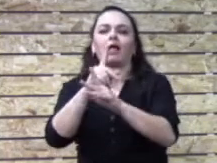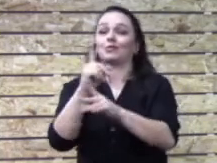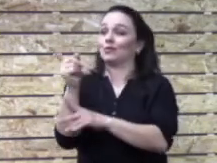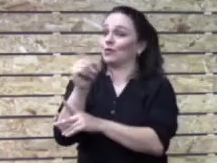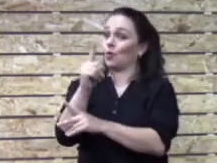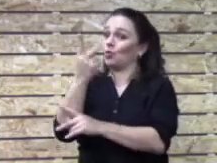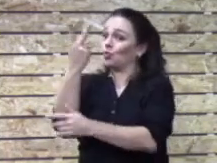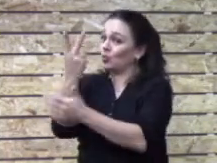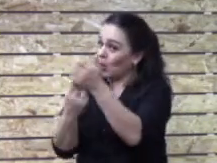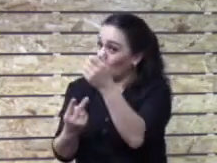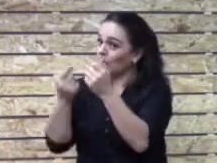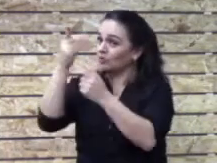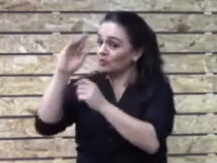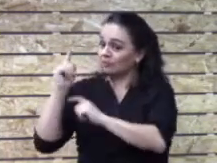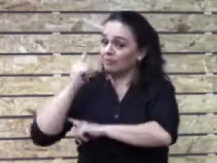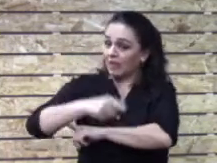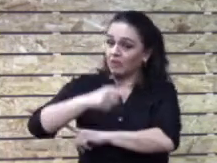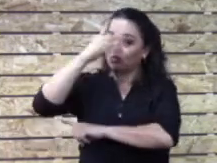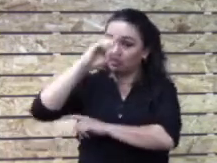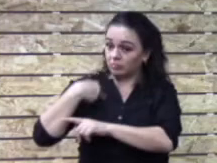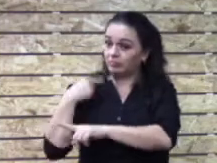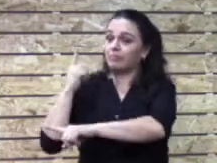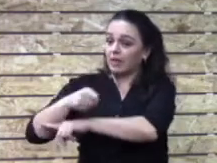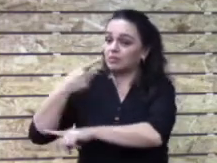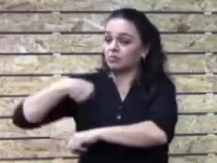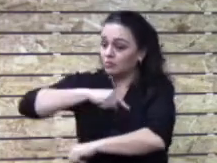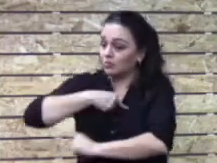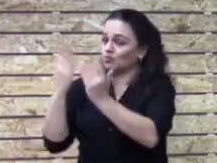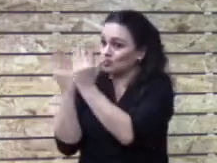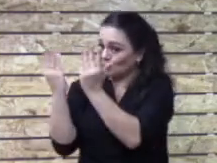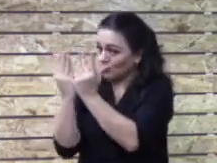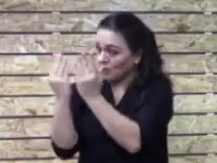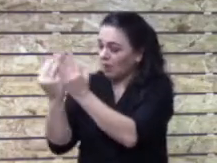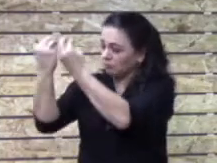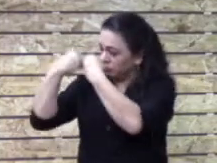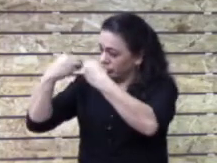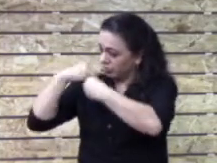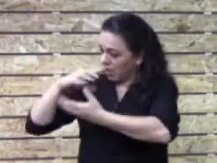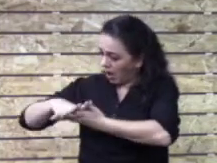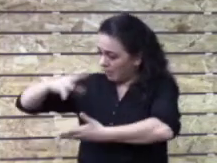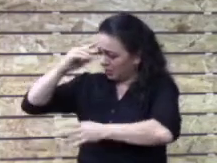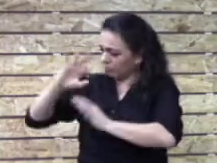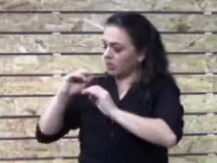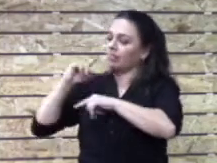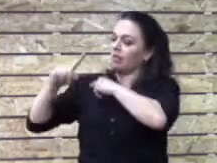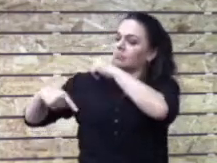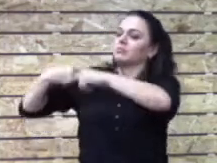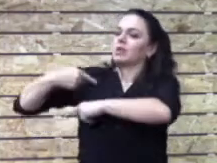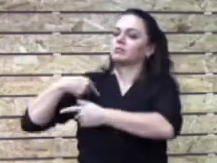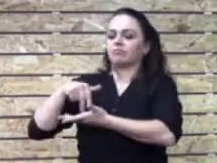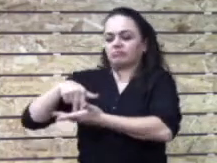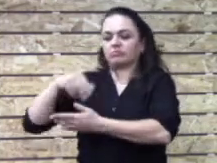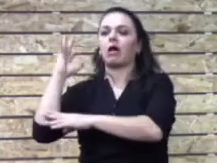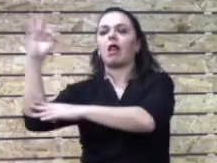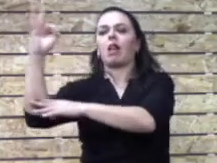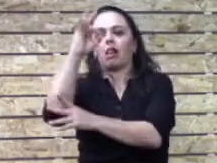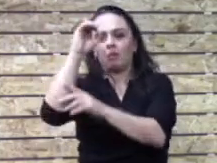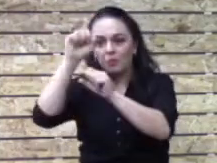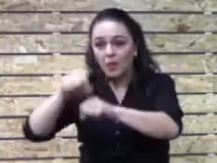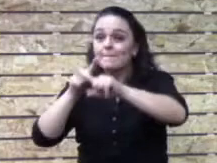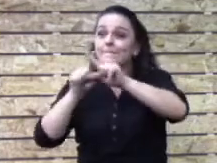prepararte para el santo ministerio, para predicar la palabra de Dios. Pero Dios también ha dicho que tendrá una protección y una